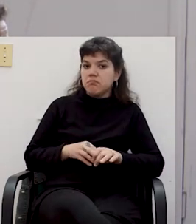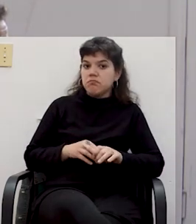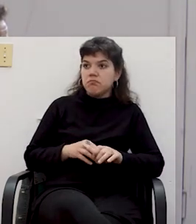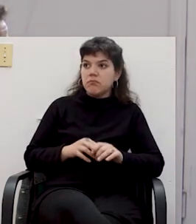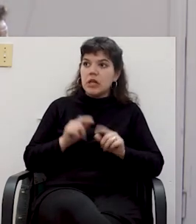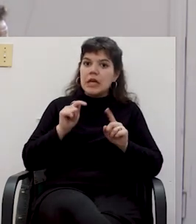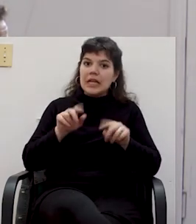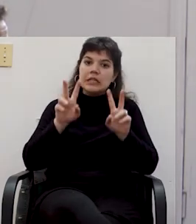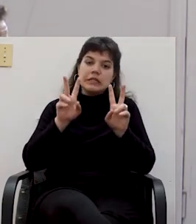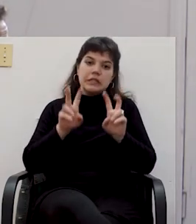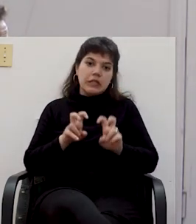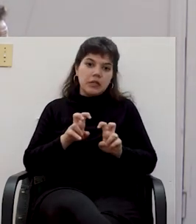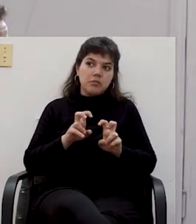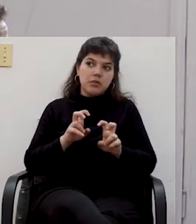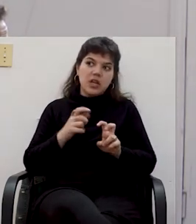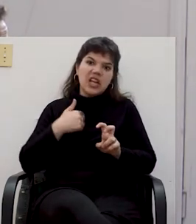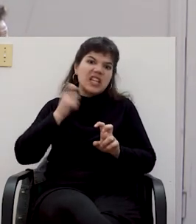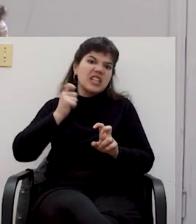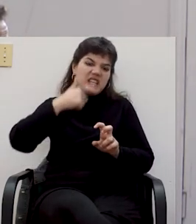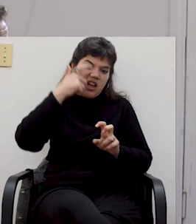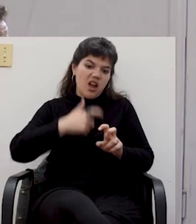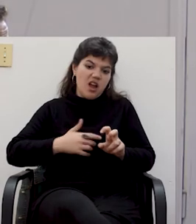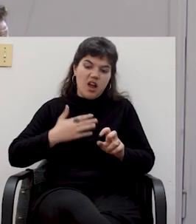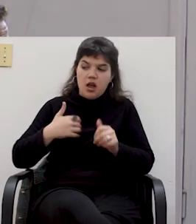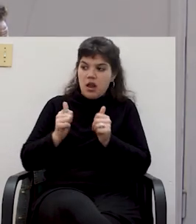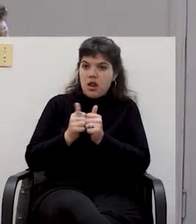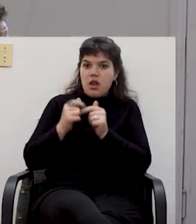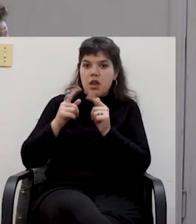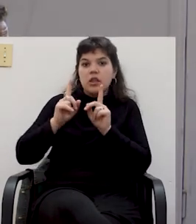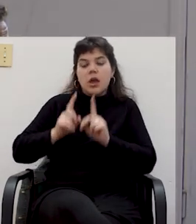Eso es lo que tiene que ver con quiénes somos y